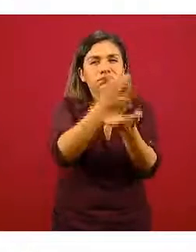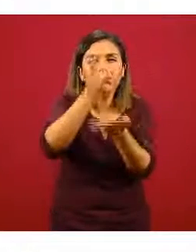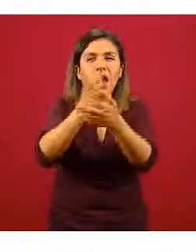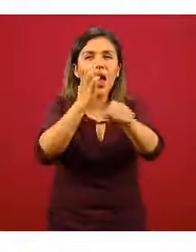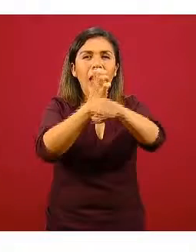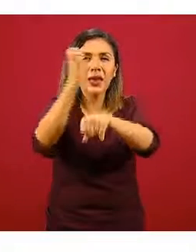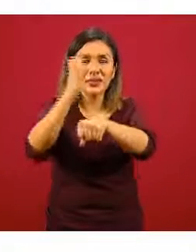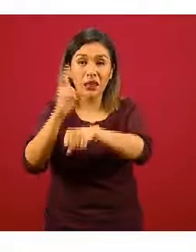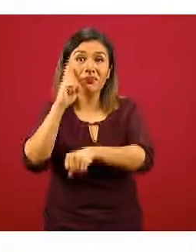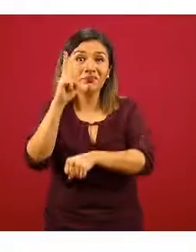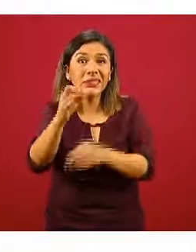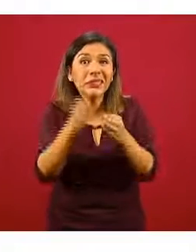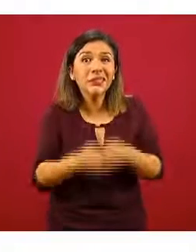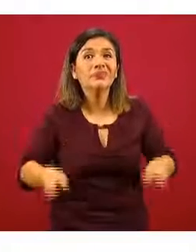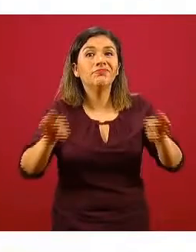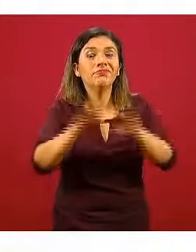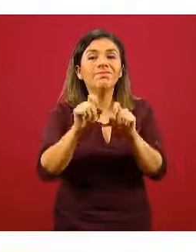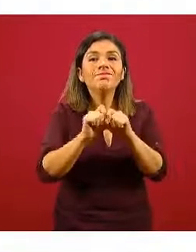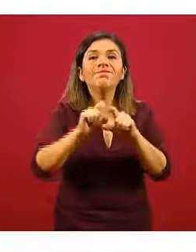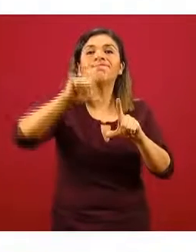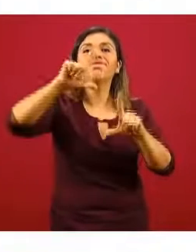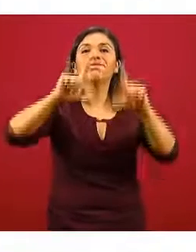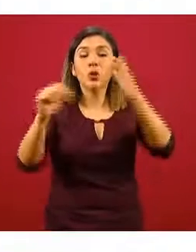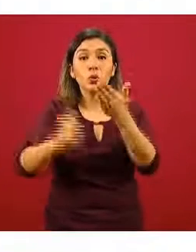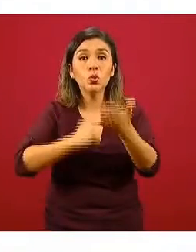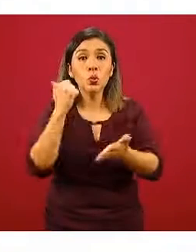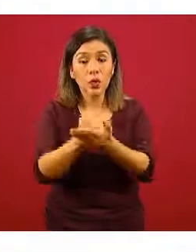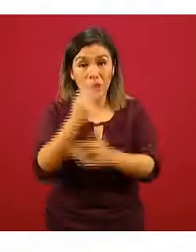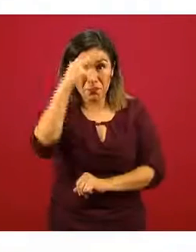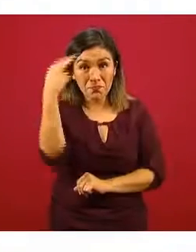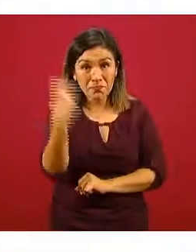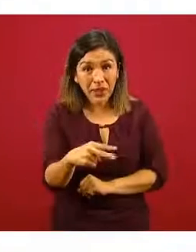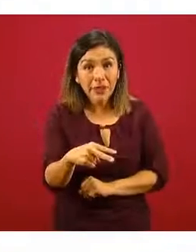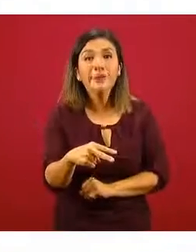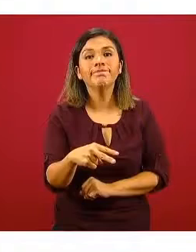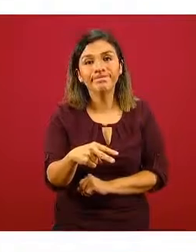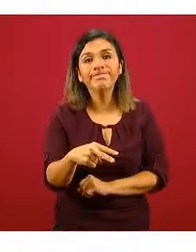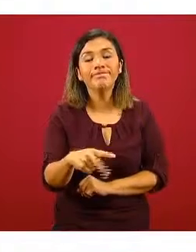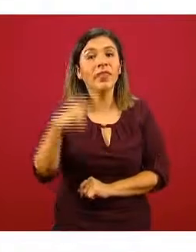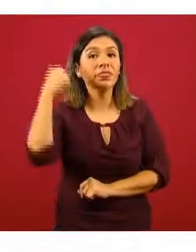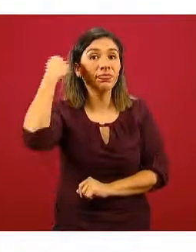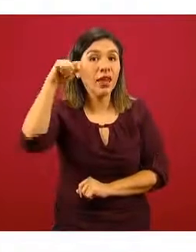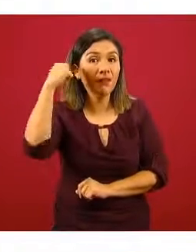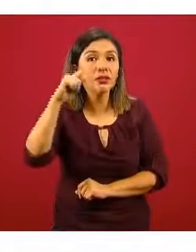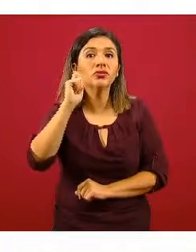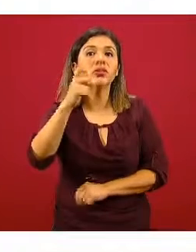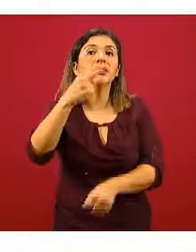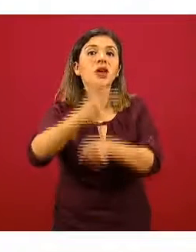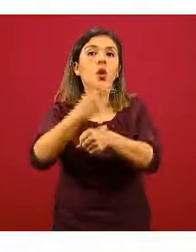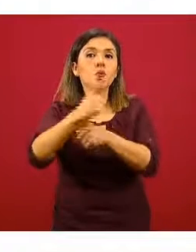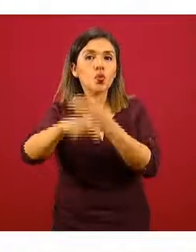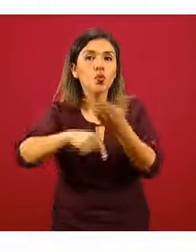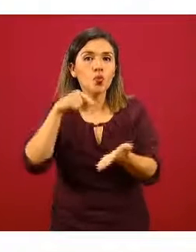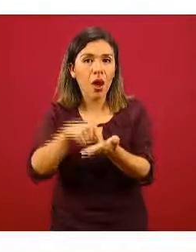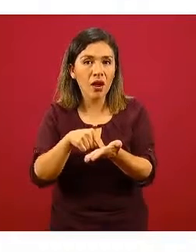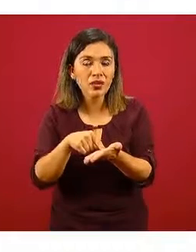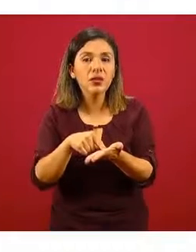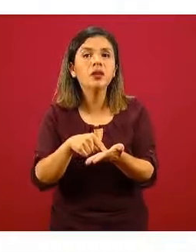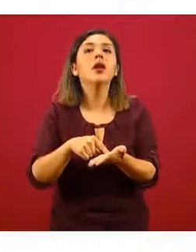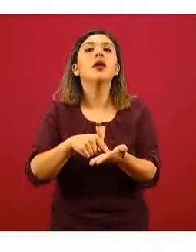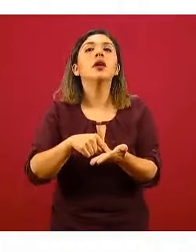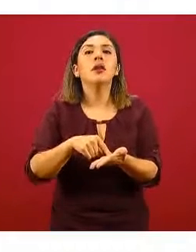ubicarlos. Vemos un crecimiento importante en el caso de la Ciudad de México. Vemos que Tabasco ocupa el segundo